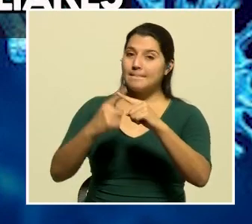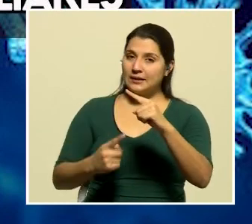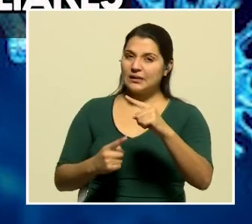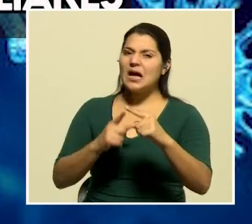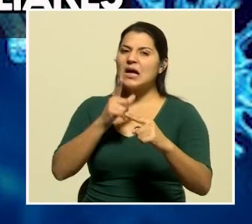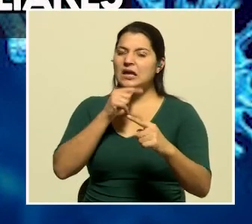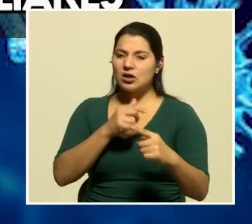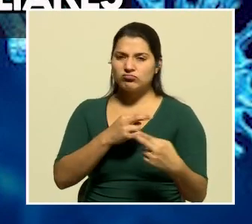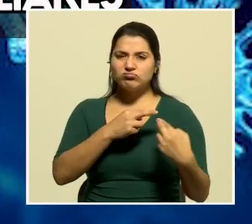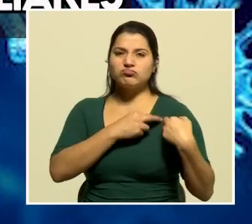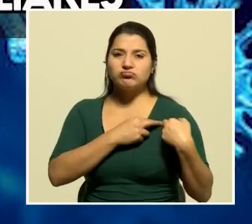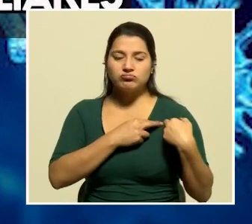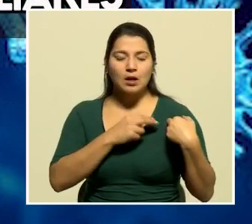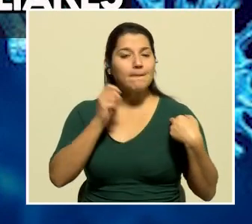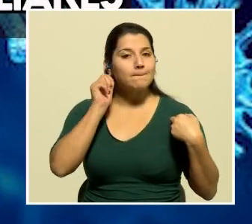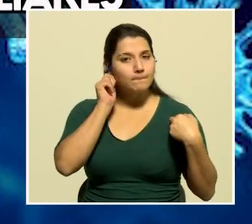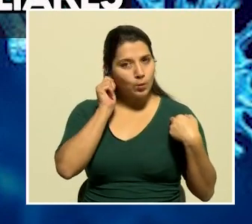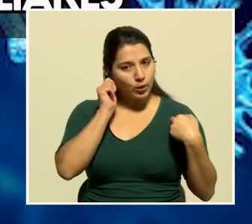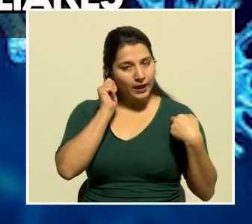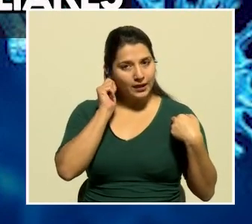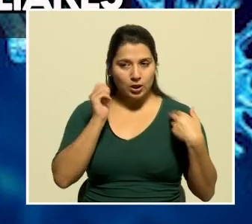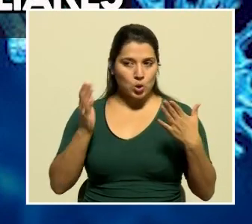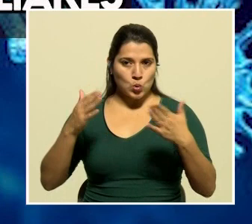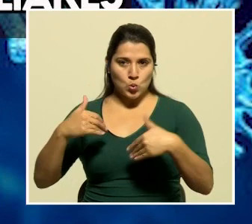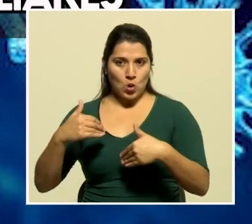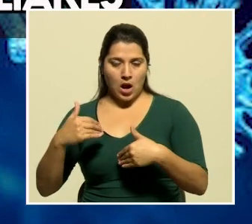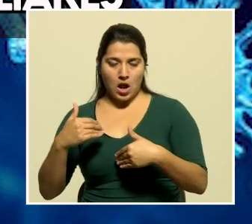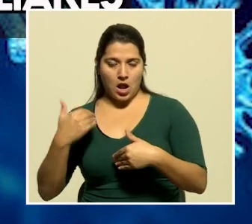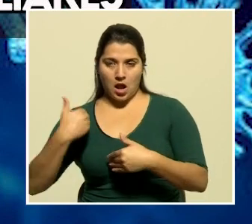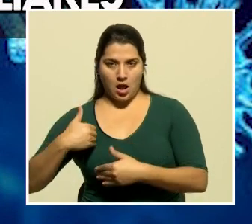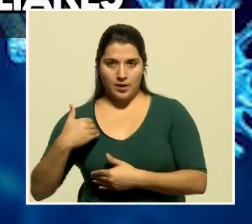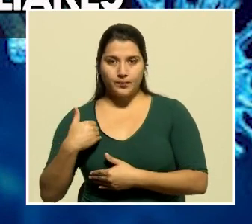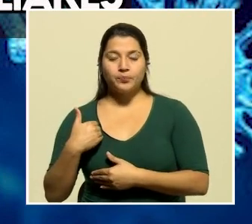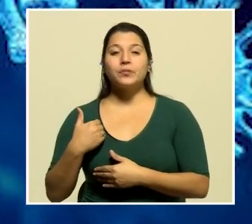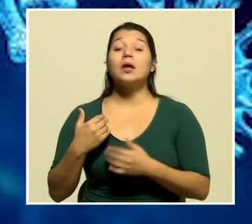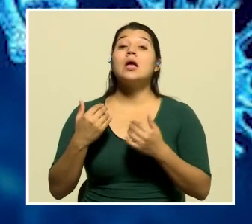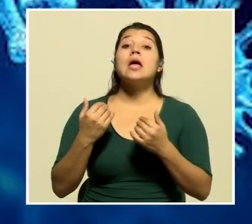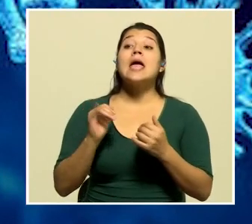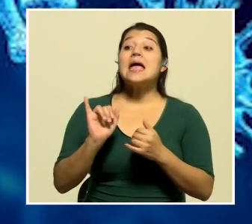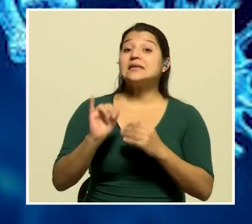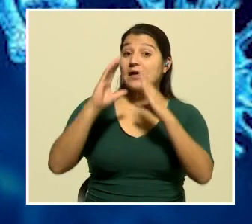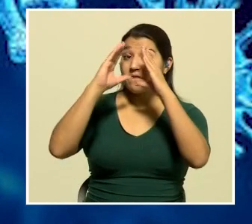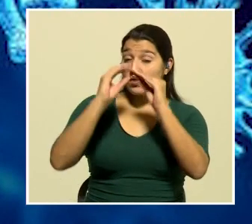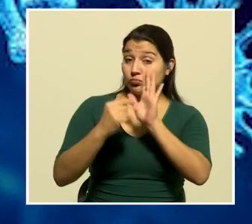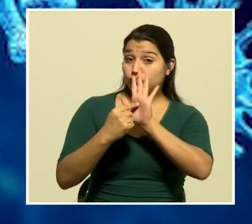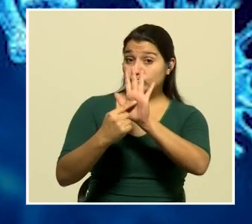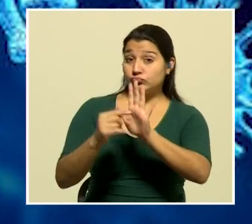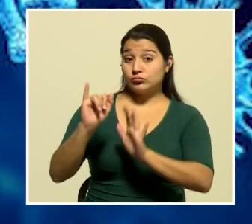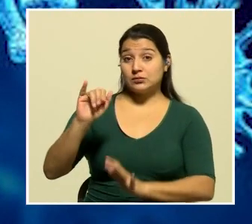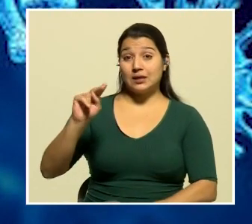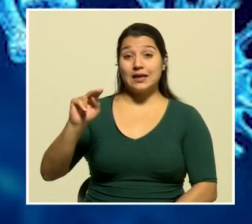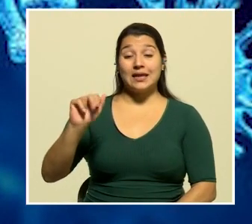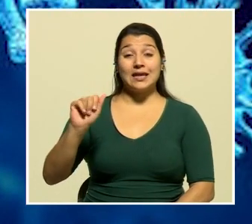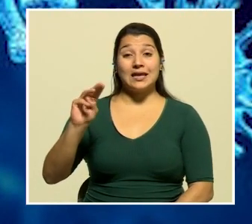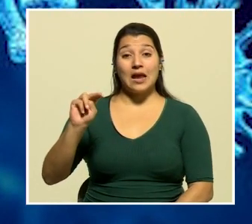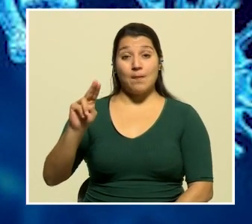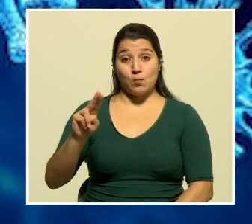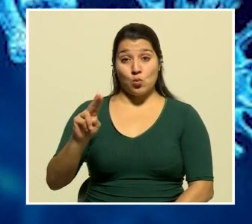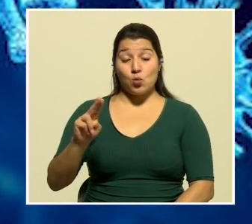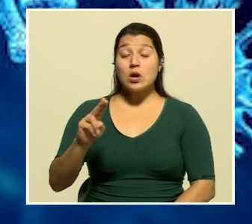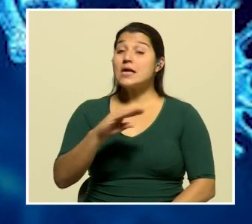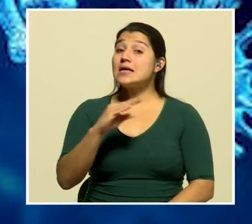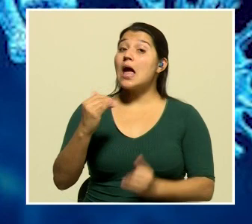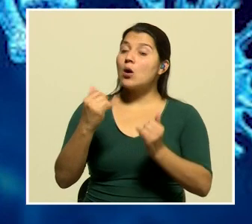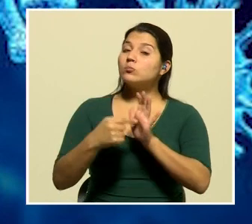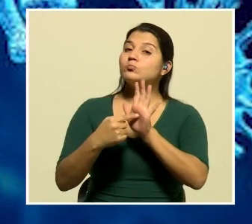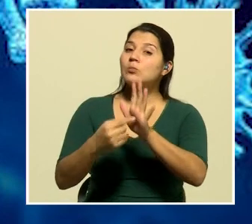Estas son las cifras que hoy el INAMU da a conocer. También tenemos acá Otros datos que dio a conocer el INAMU